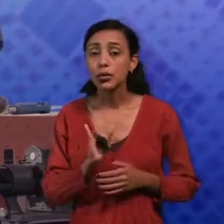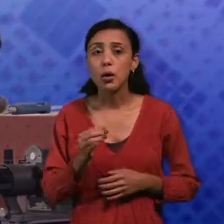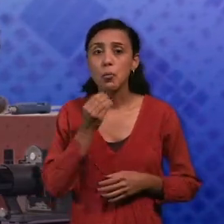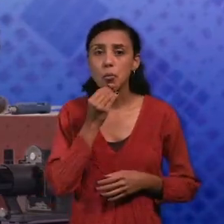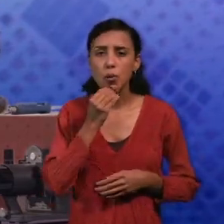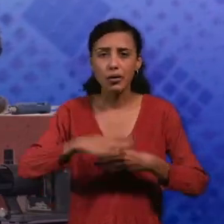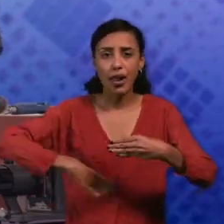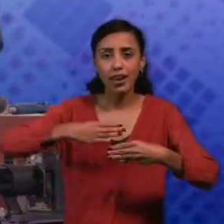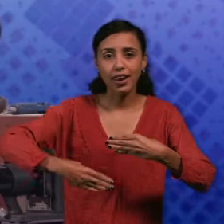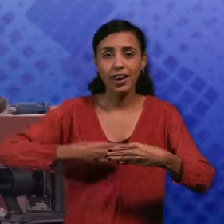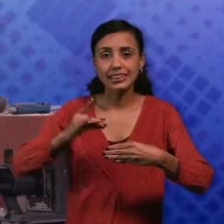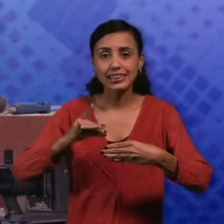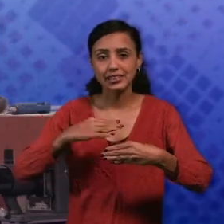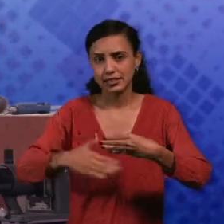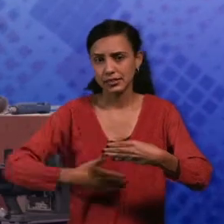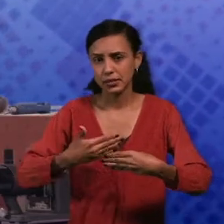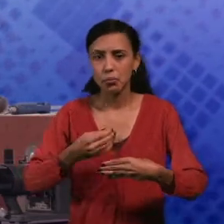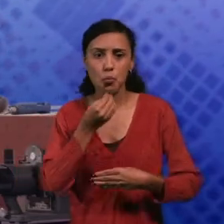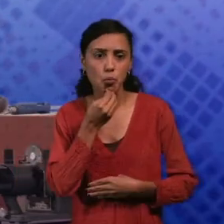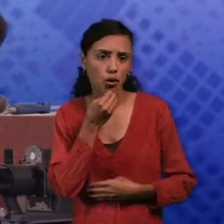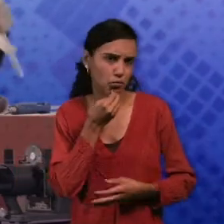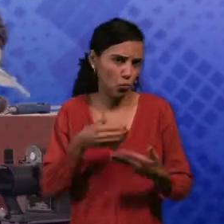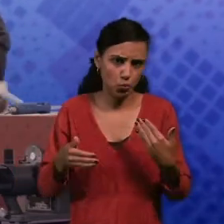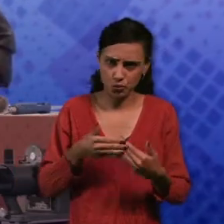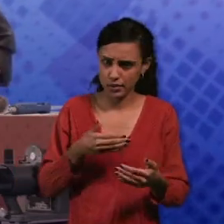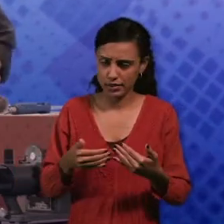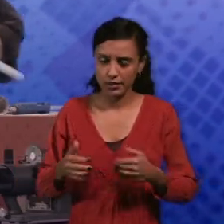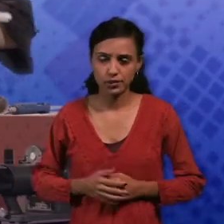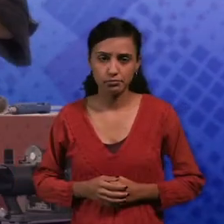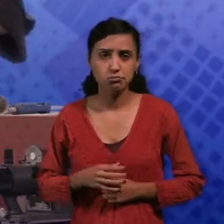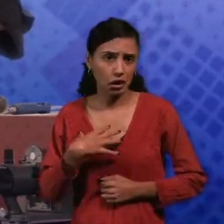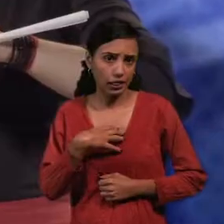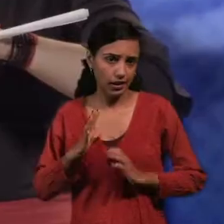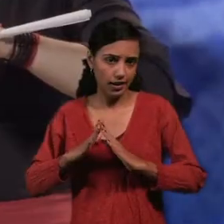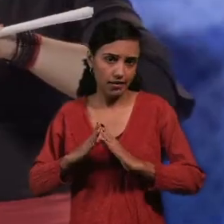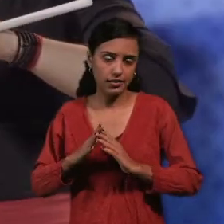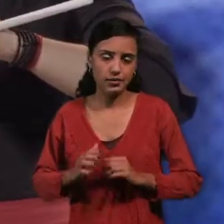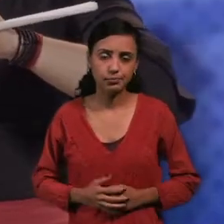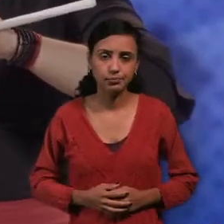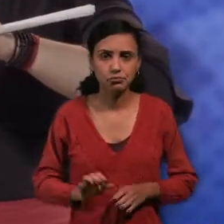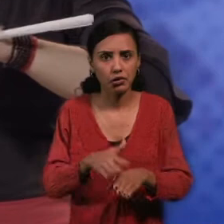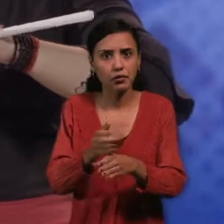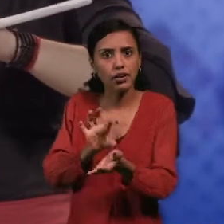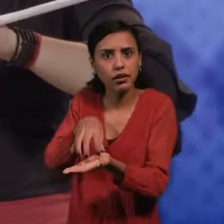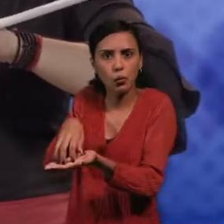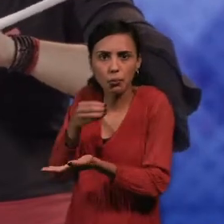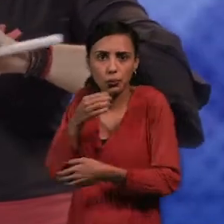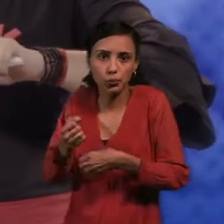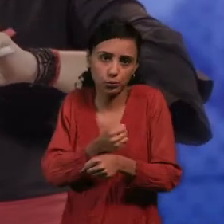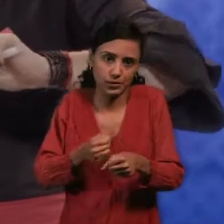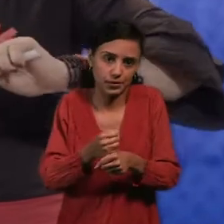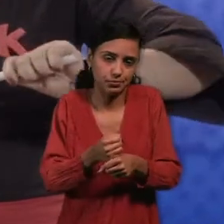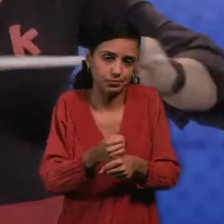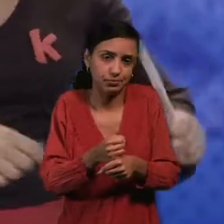colocamos precinta, que puede ser de esta, de la cinta adhesiva transparente, la que tengan en casa, en diferentes puntos de lo que